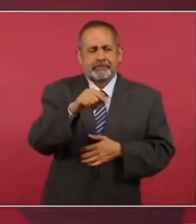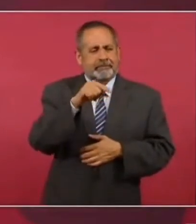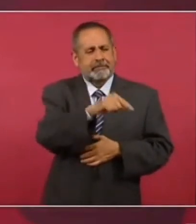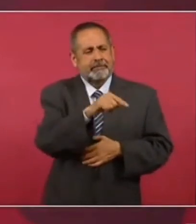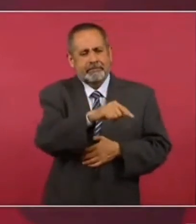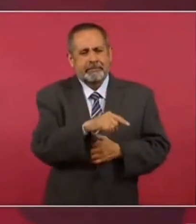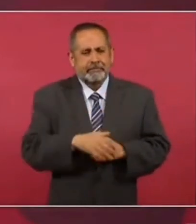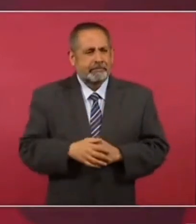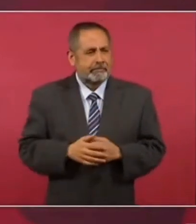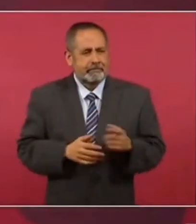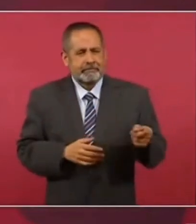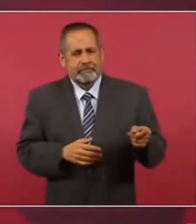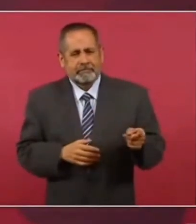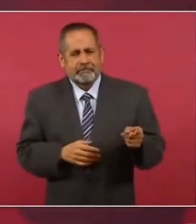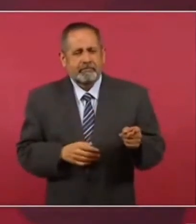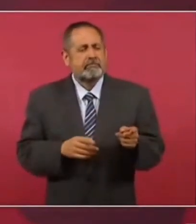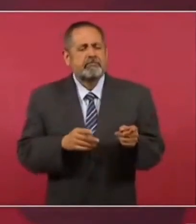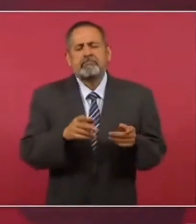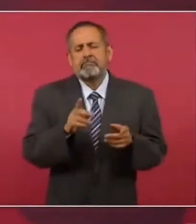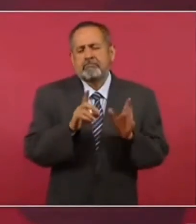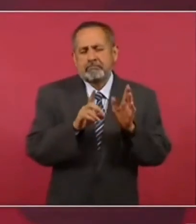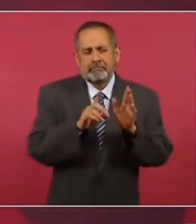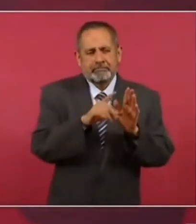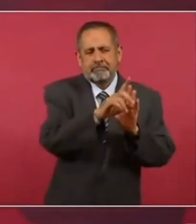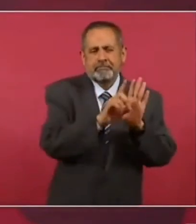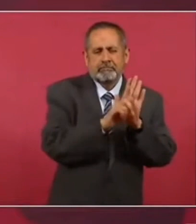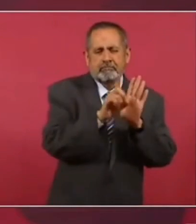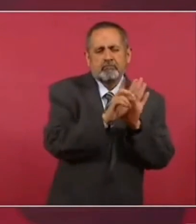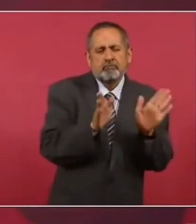que tienen pequeño departamento